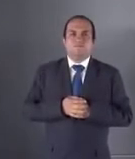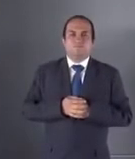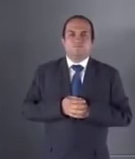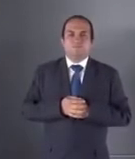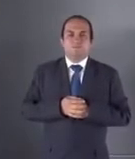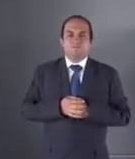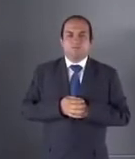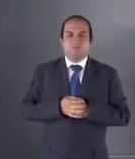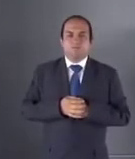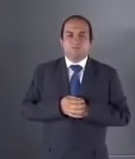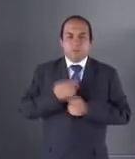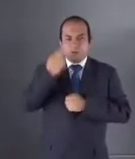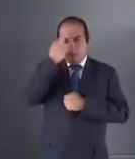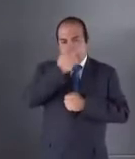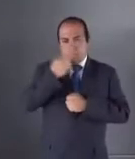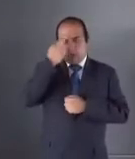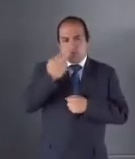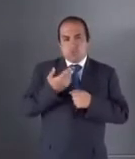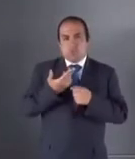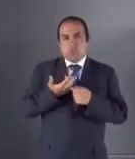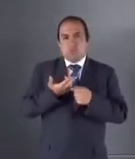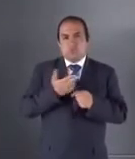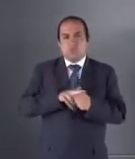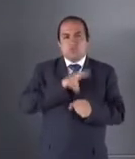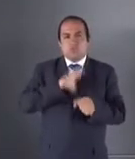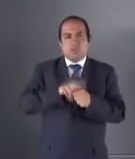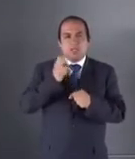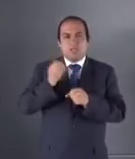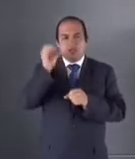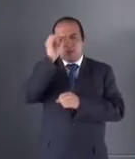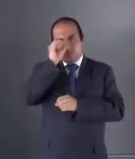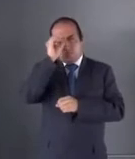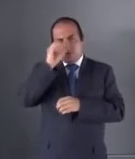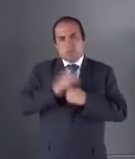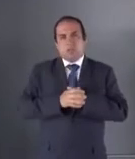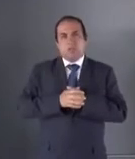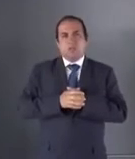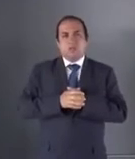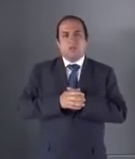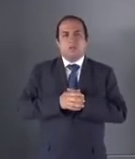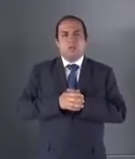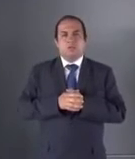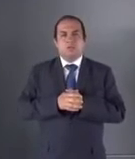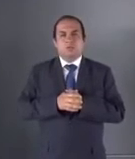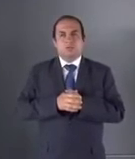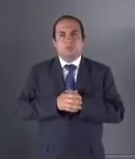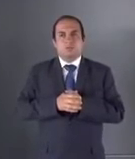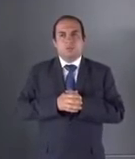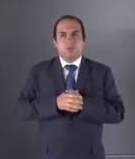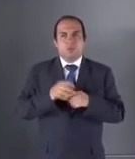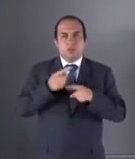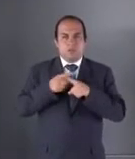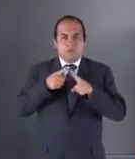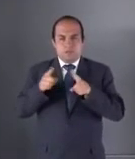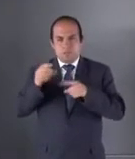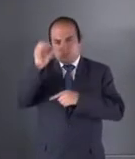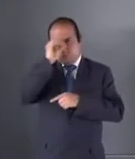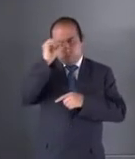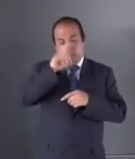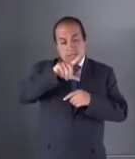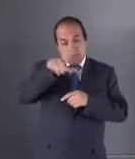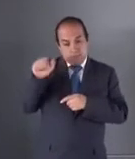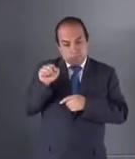ya se va a revisar. Normalmente estas observaciones de la Auditoría Superior son primeras observaciones que después